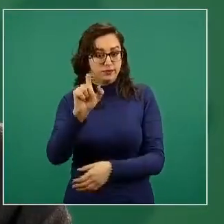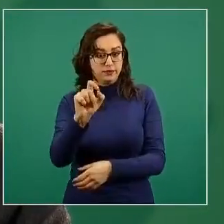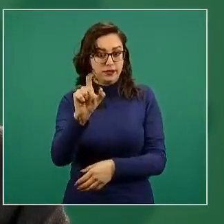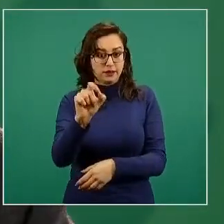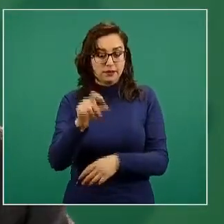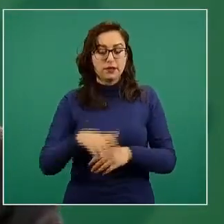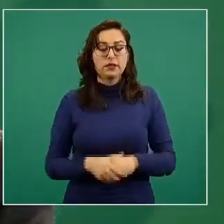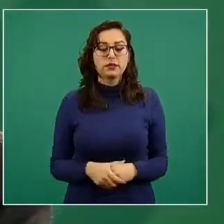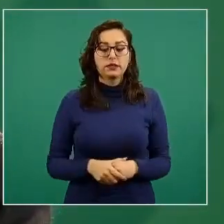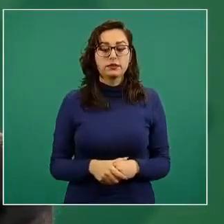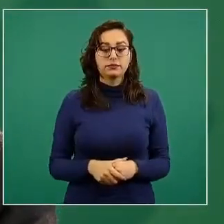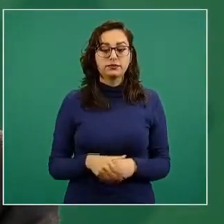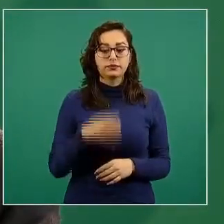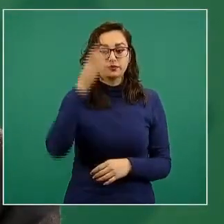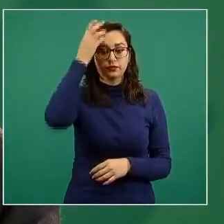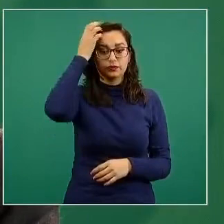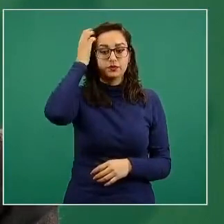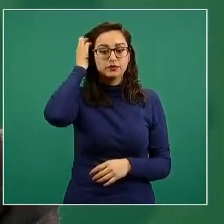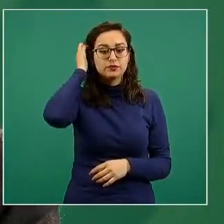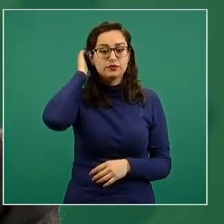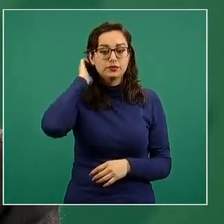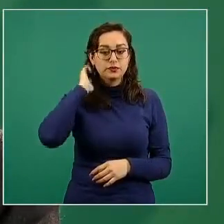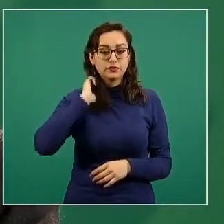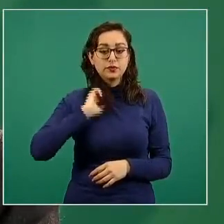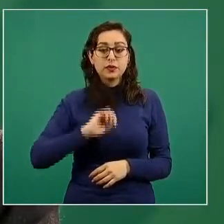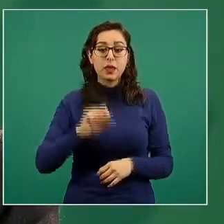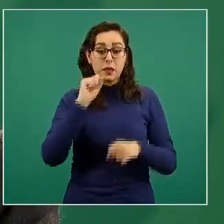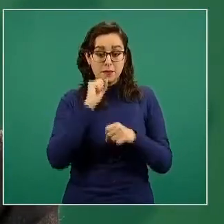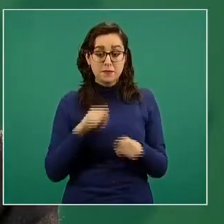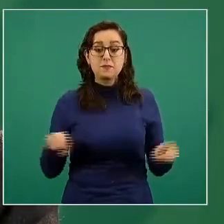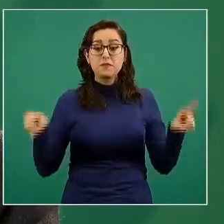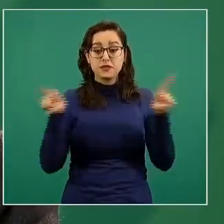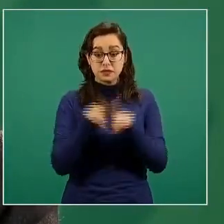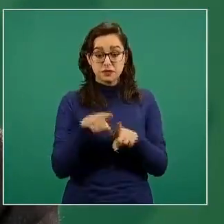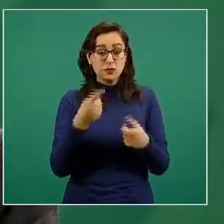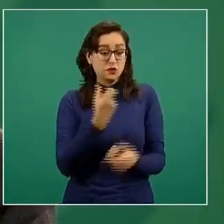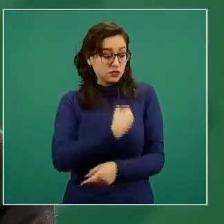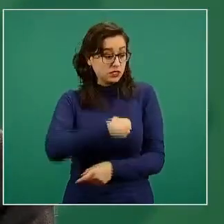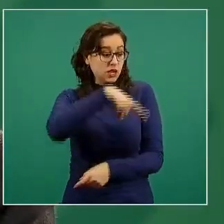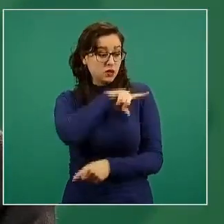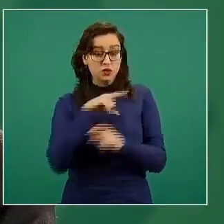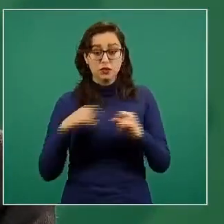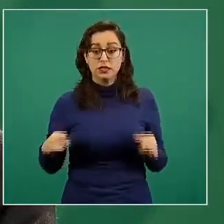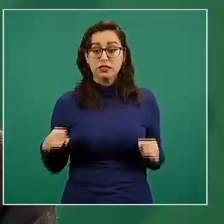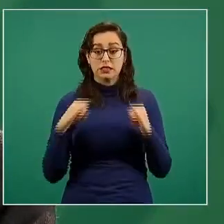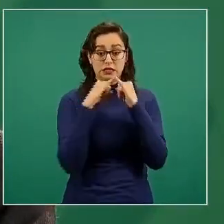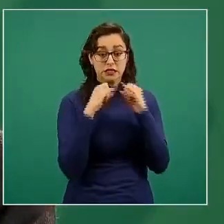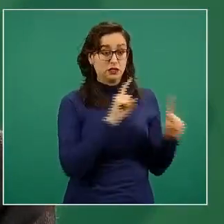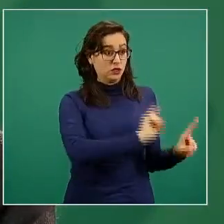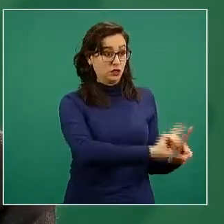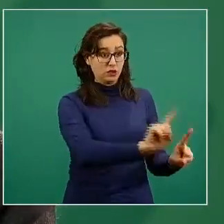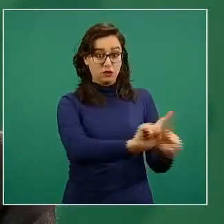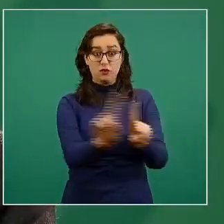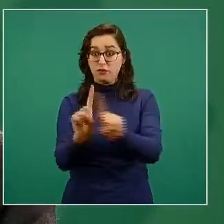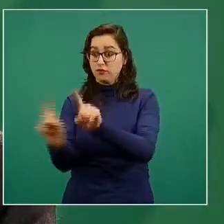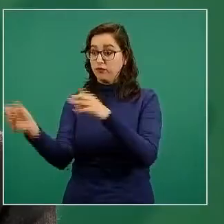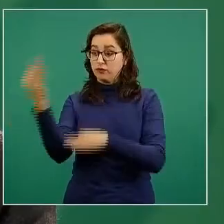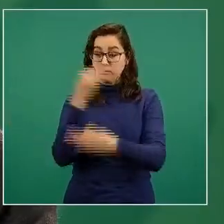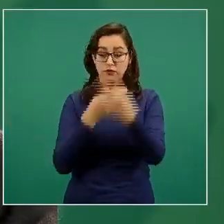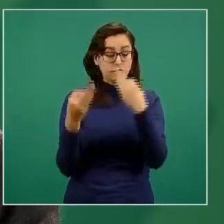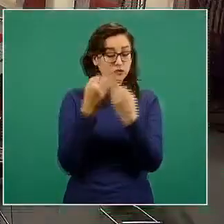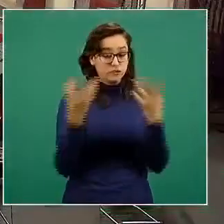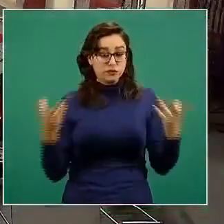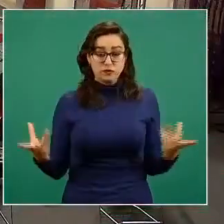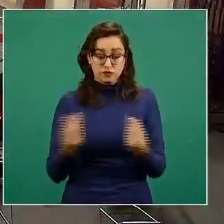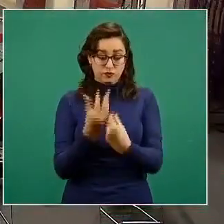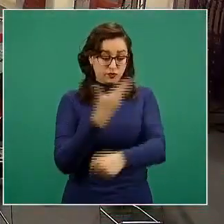y un esfuerzo muy coordinado de todas las instituciones del sector salud y también las secretarías de salud estatales.